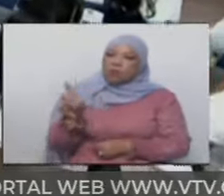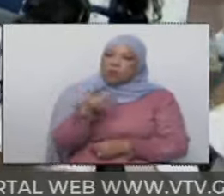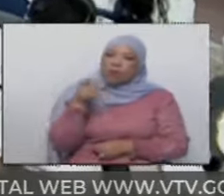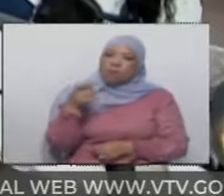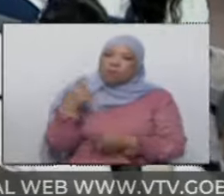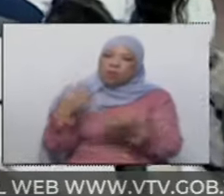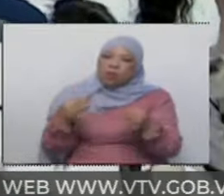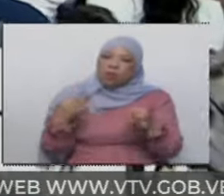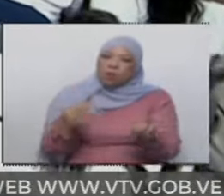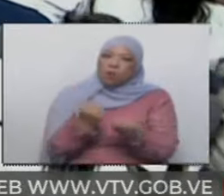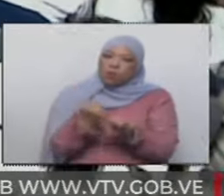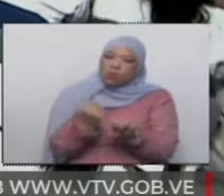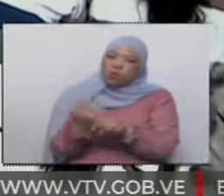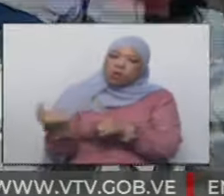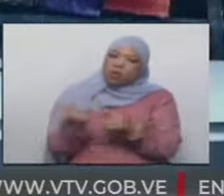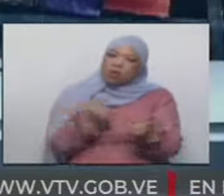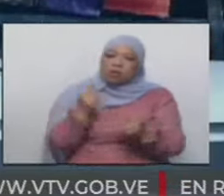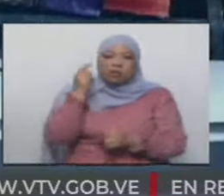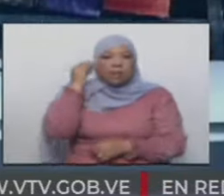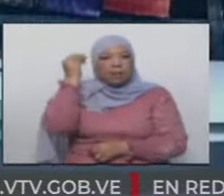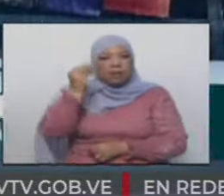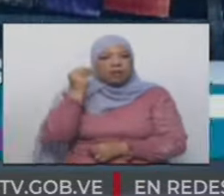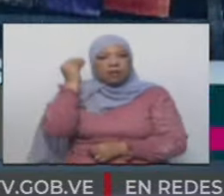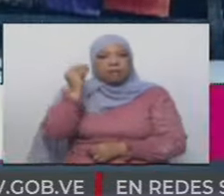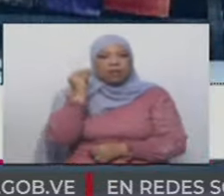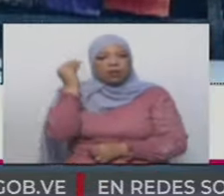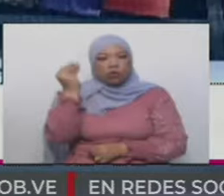Si se habla de ideología,